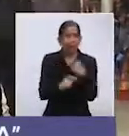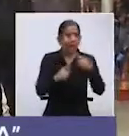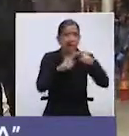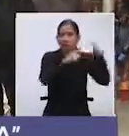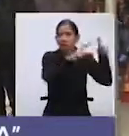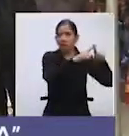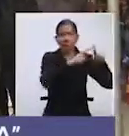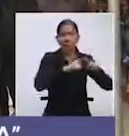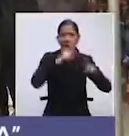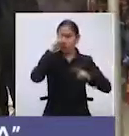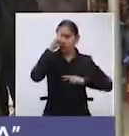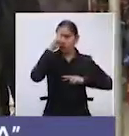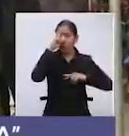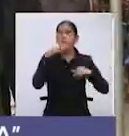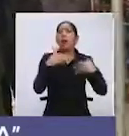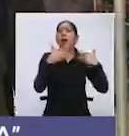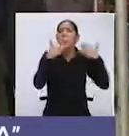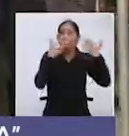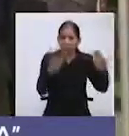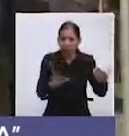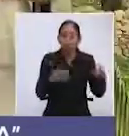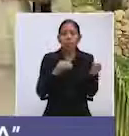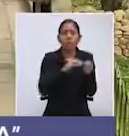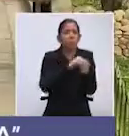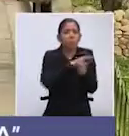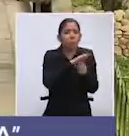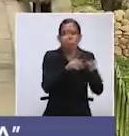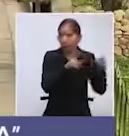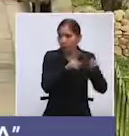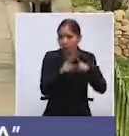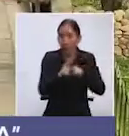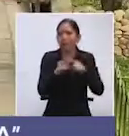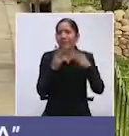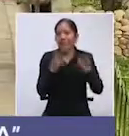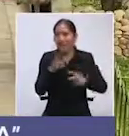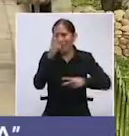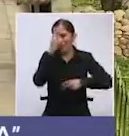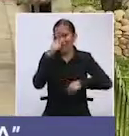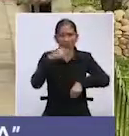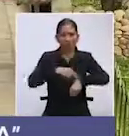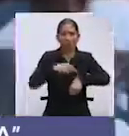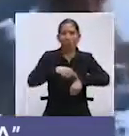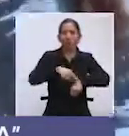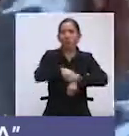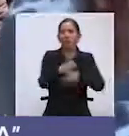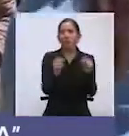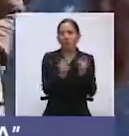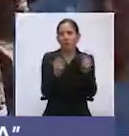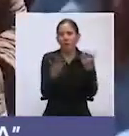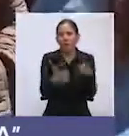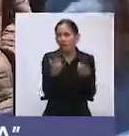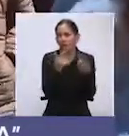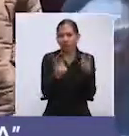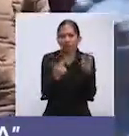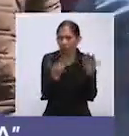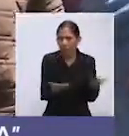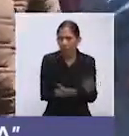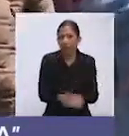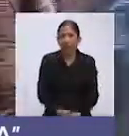que normalmente se presentan durante el periodo invernal. Así que